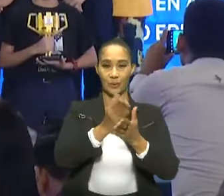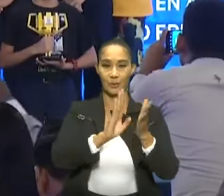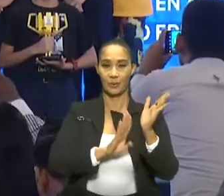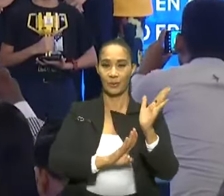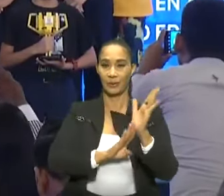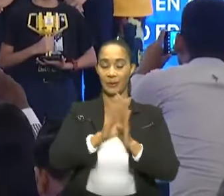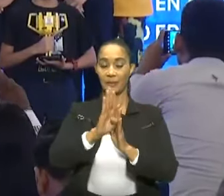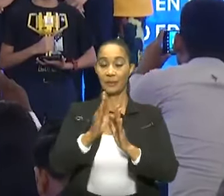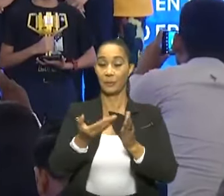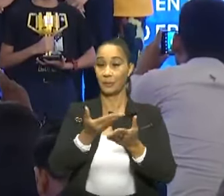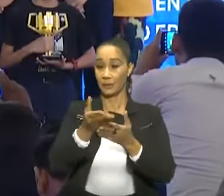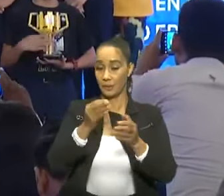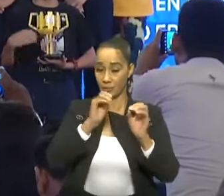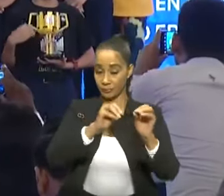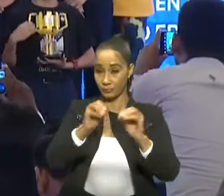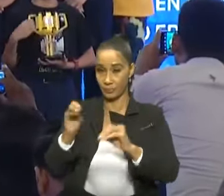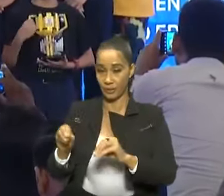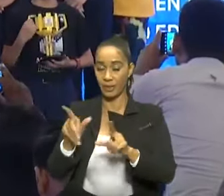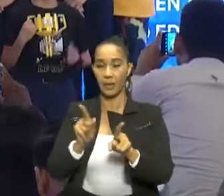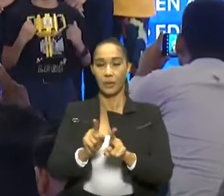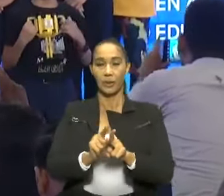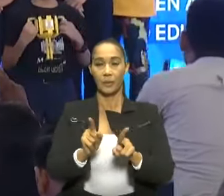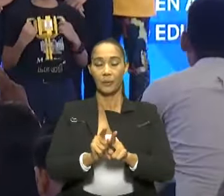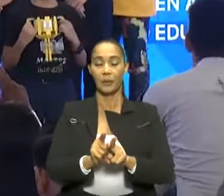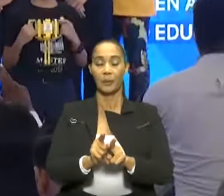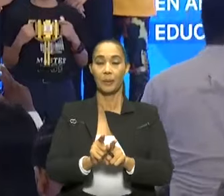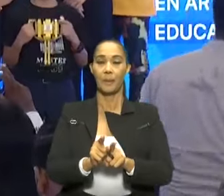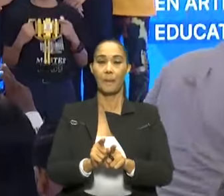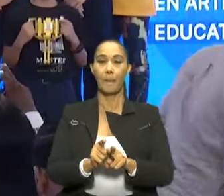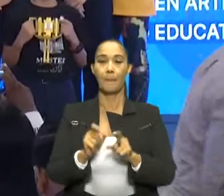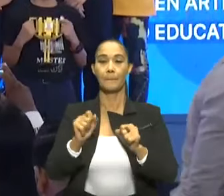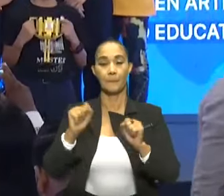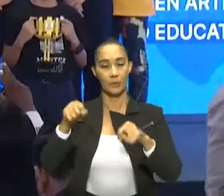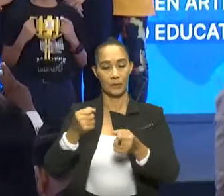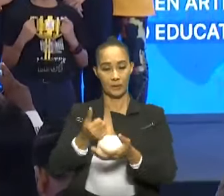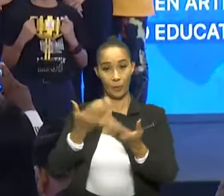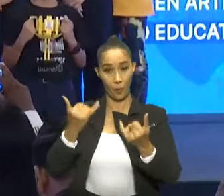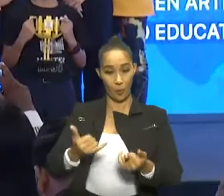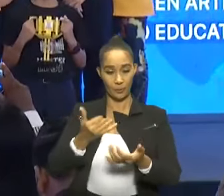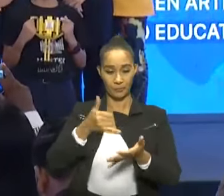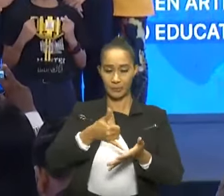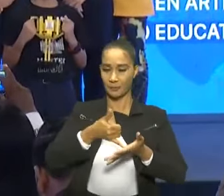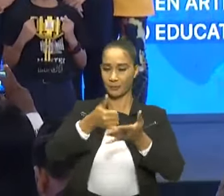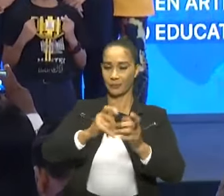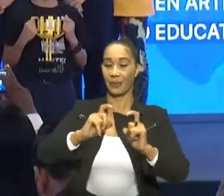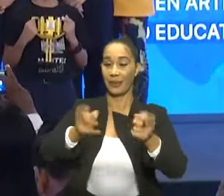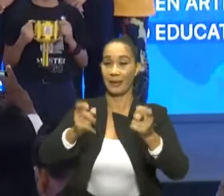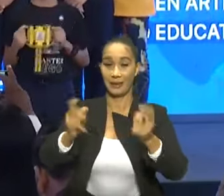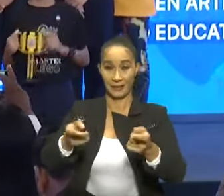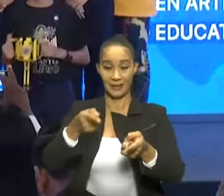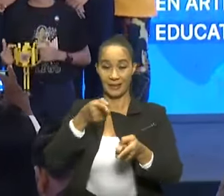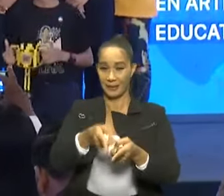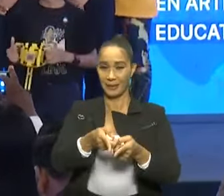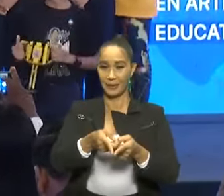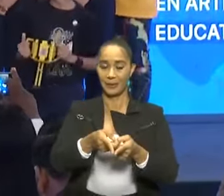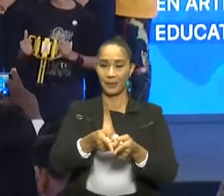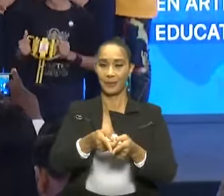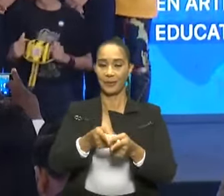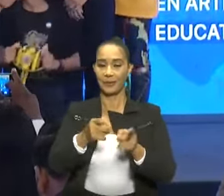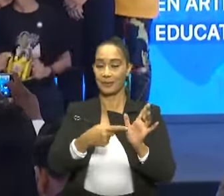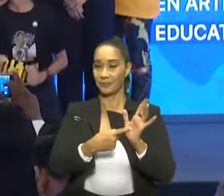se le ha asignado y de esta manera tener en sus manos estos trofeos que les hacen merecedores de